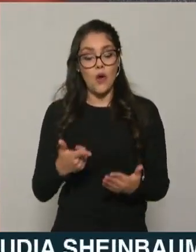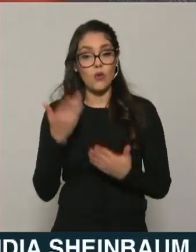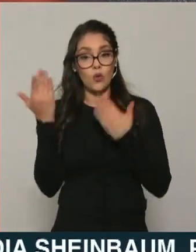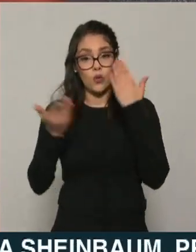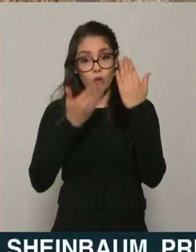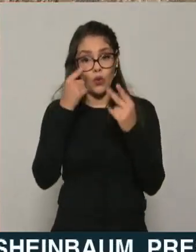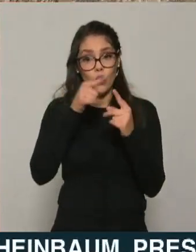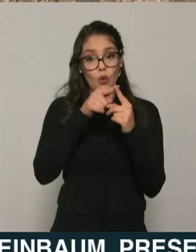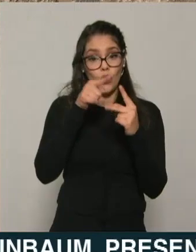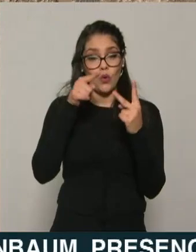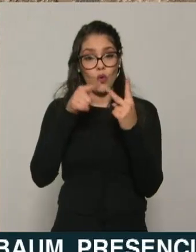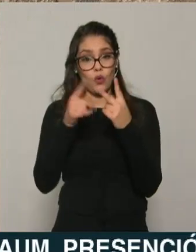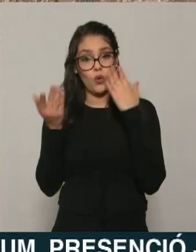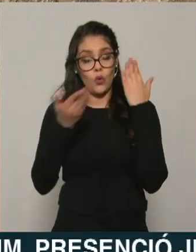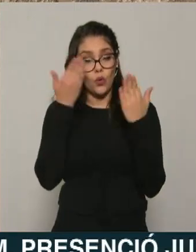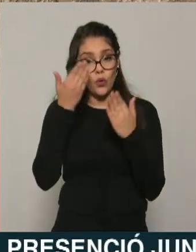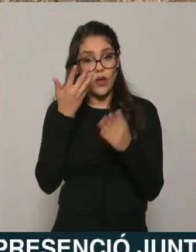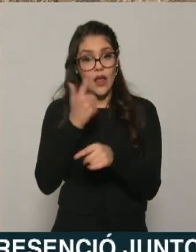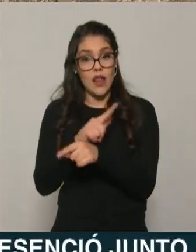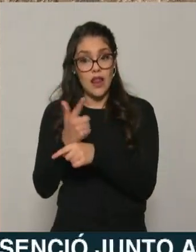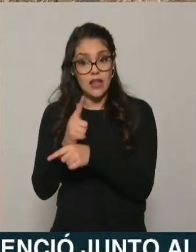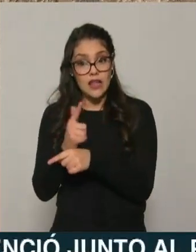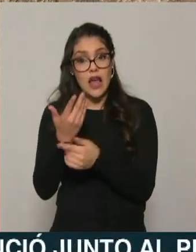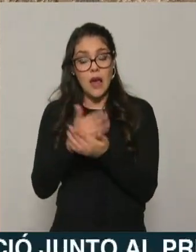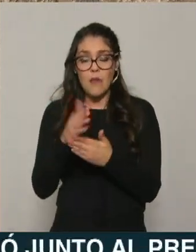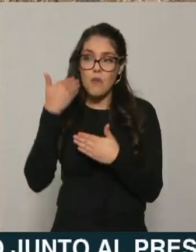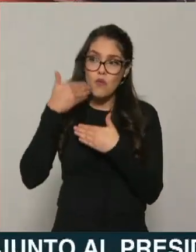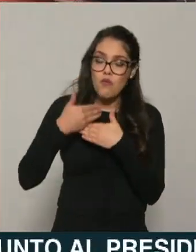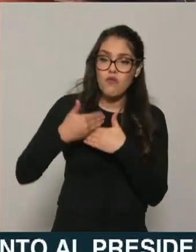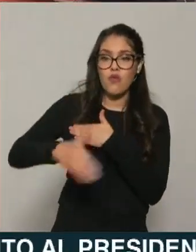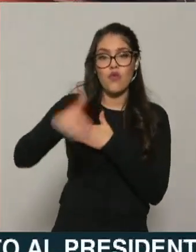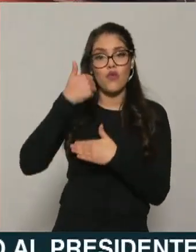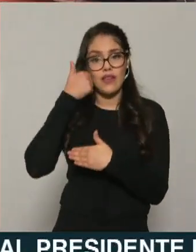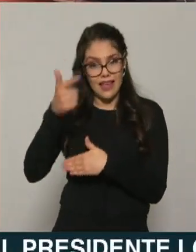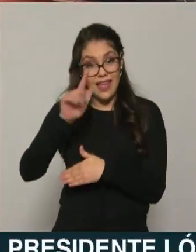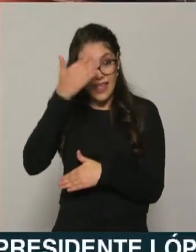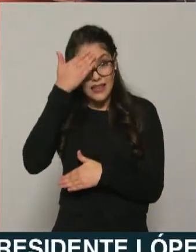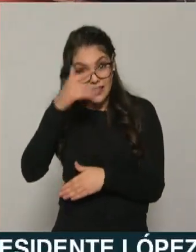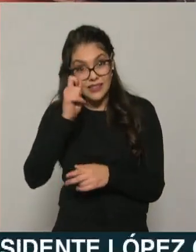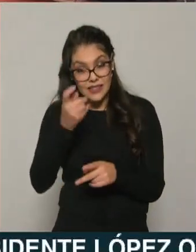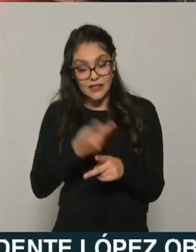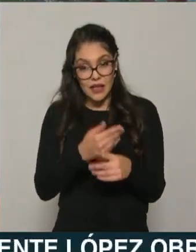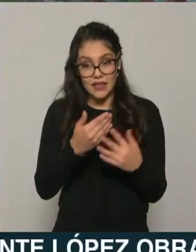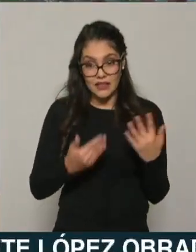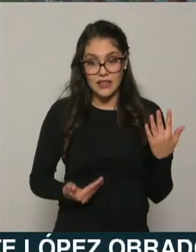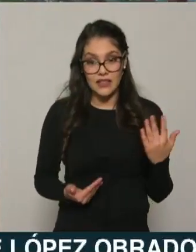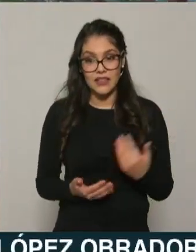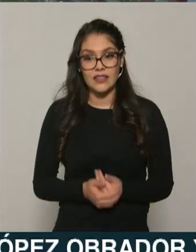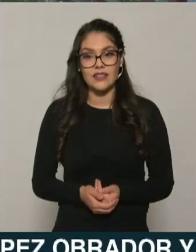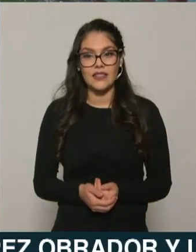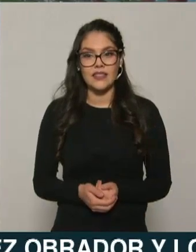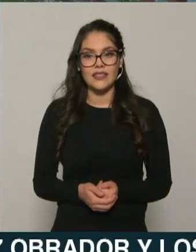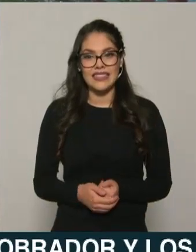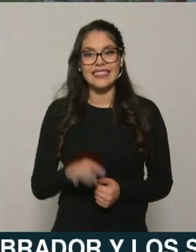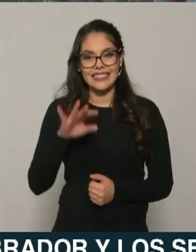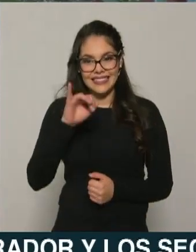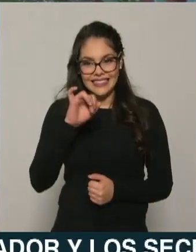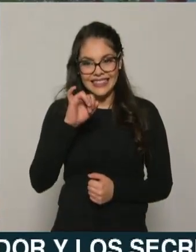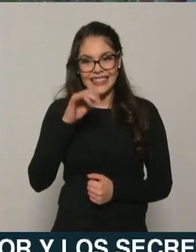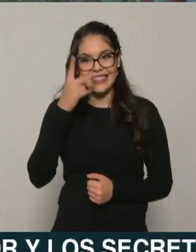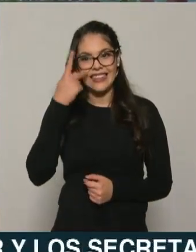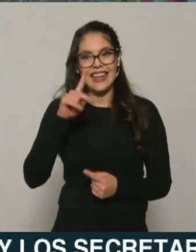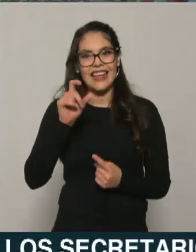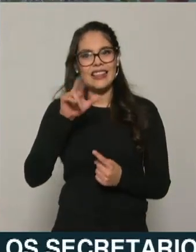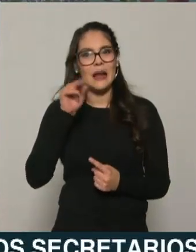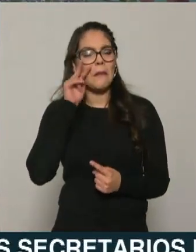tiene 2 estudios a nivel licenciatura y grandes planes por delante. ¿Ella lo sabe? ¿Está consciente de eso? Sí, pero siento que Adara lo ve